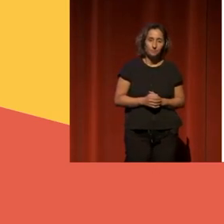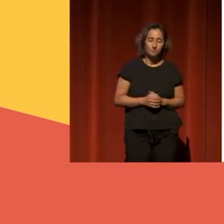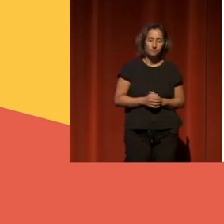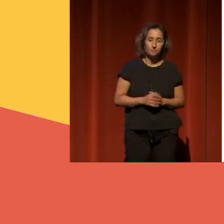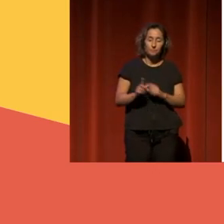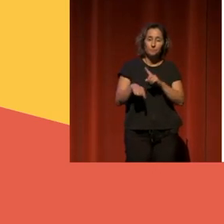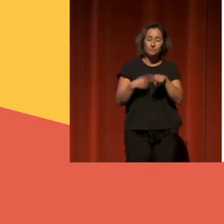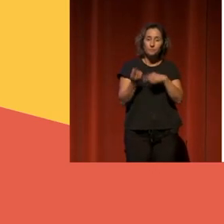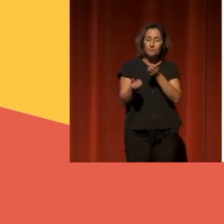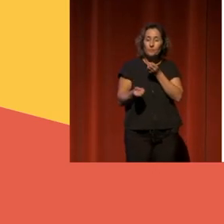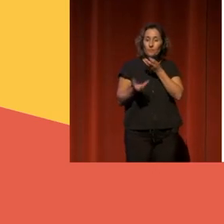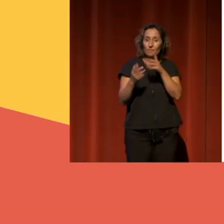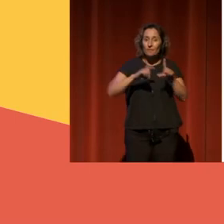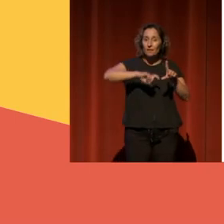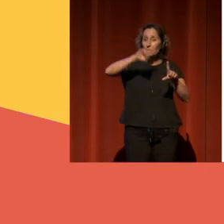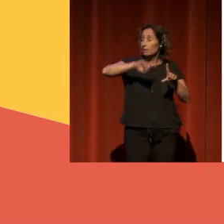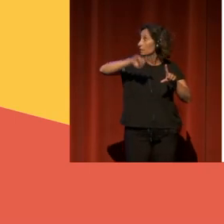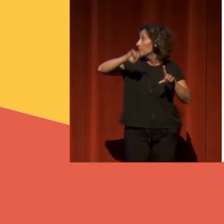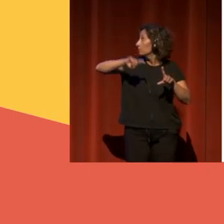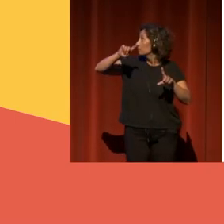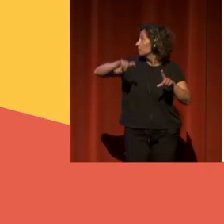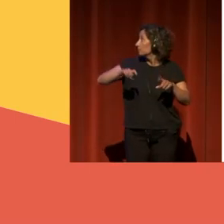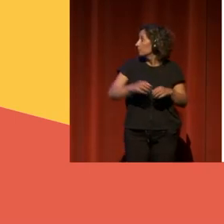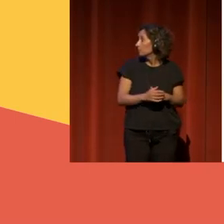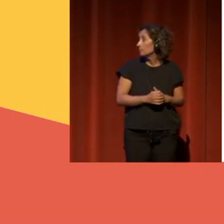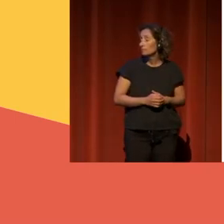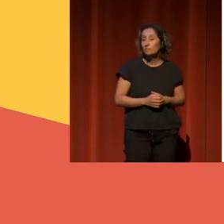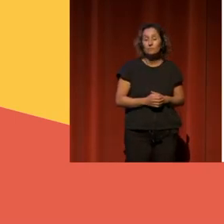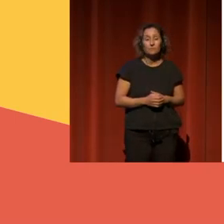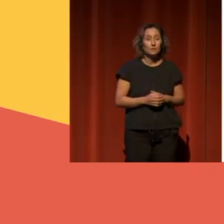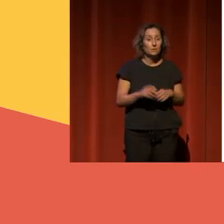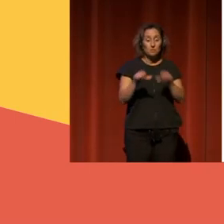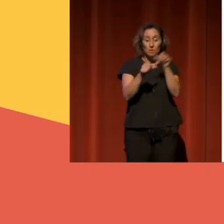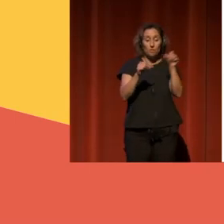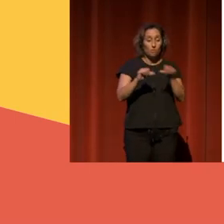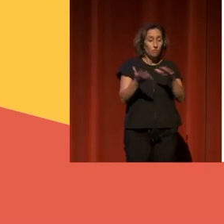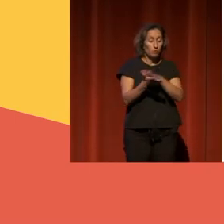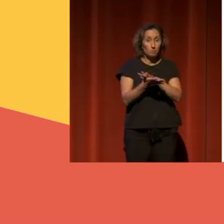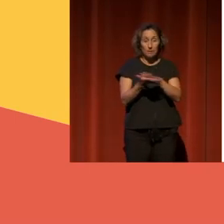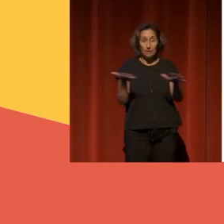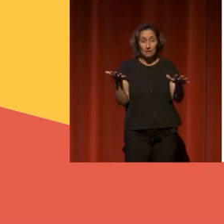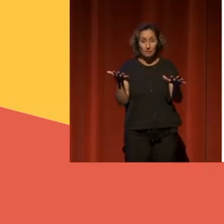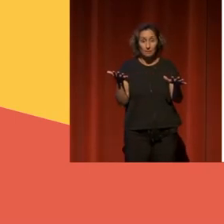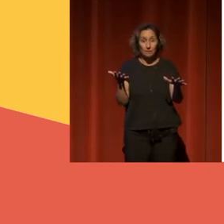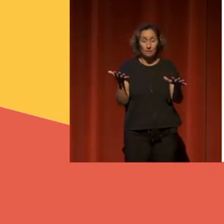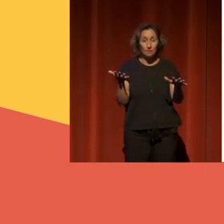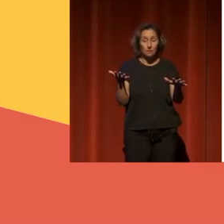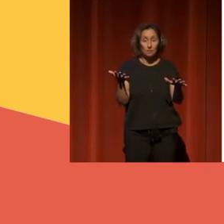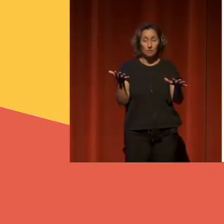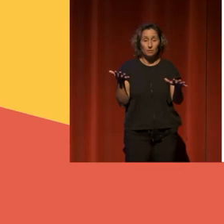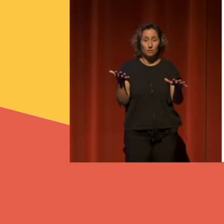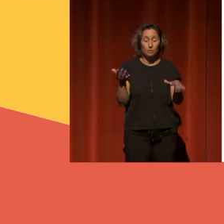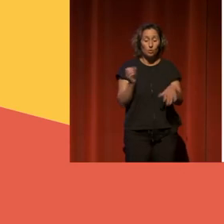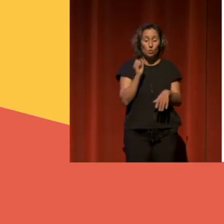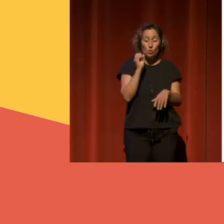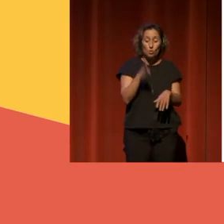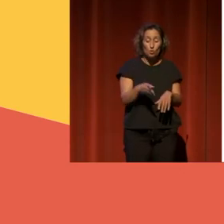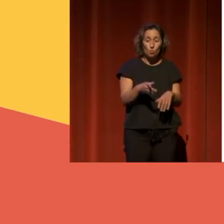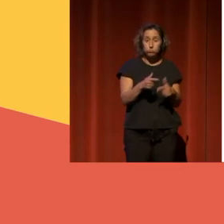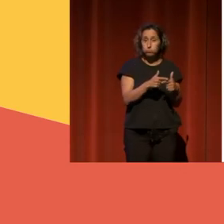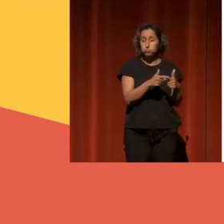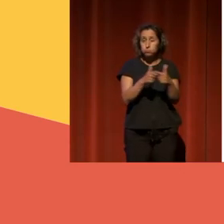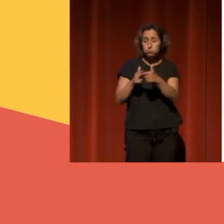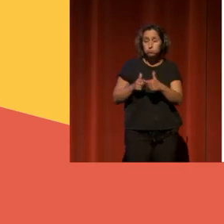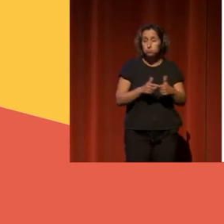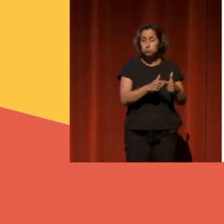la información graficada, los datos obtenidos, así de forma rápida. La distribución de los clubs más o menos ya se ve que